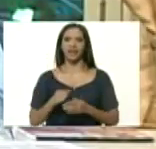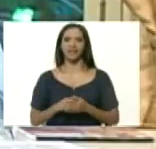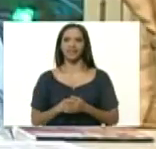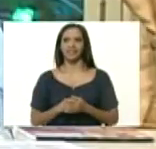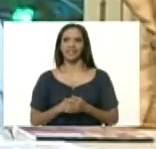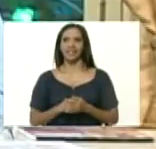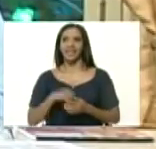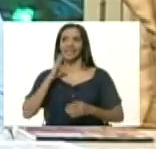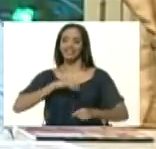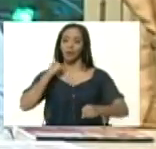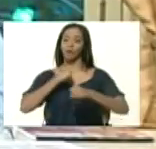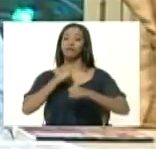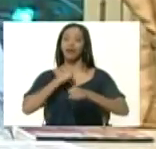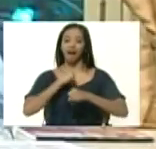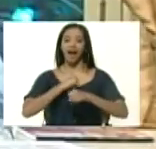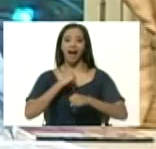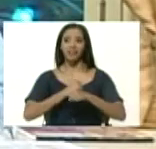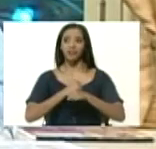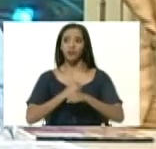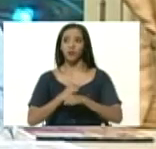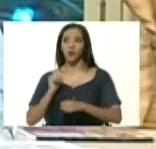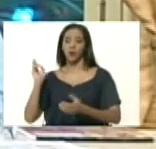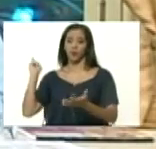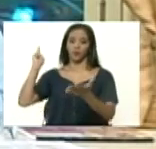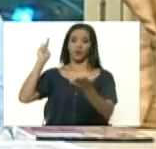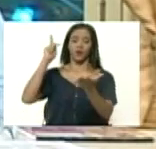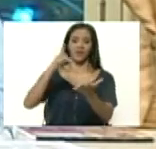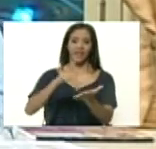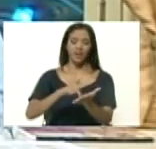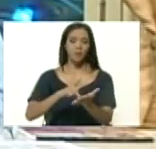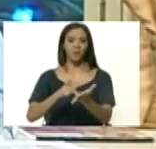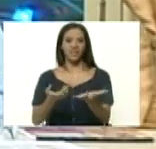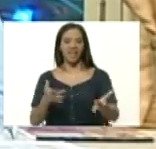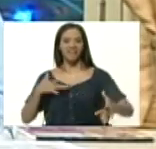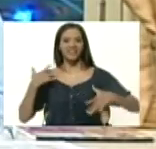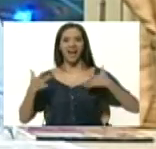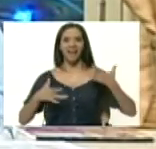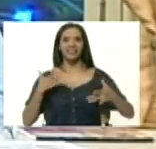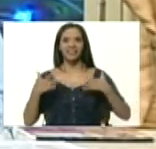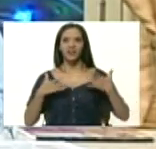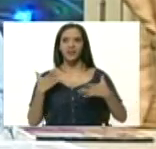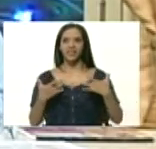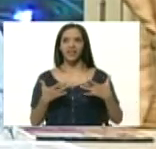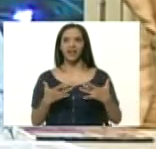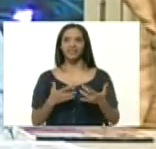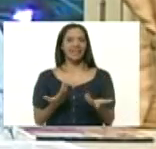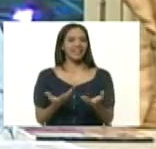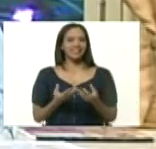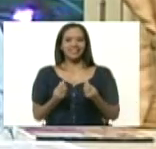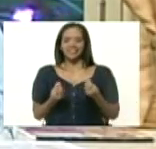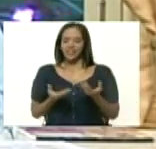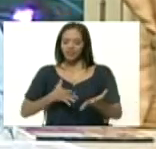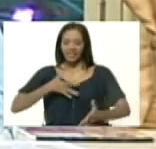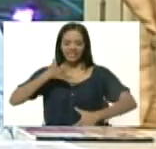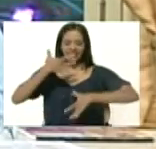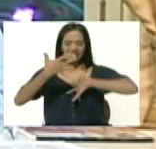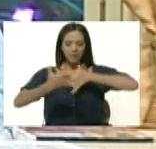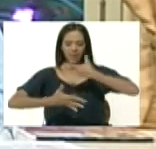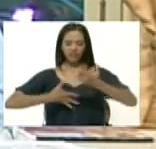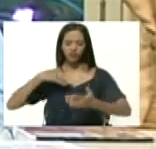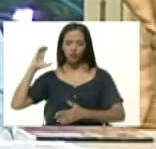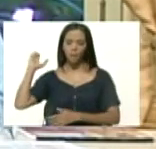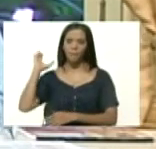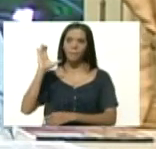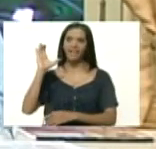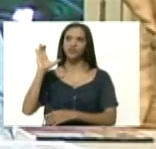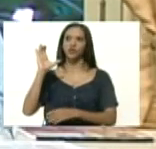Estamos trabajando. Nos vinimos de ese acto tan lleno de sentimientos patrios que hemos